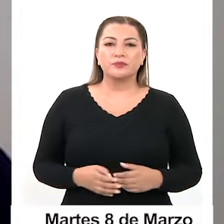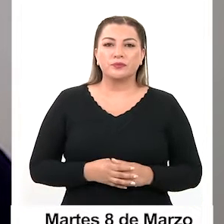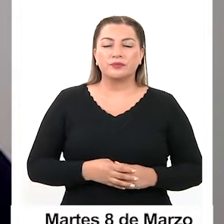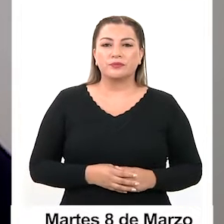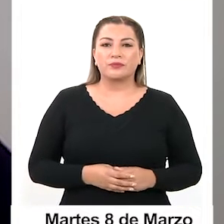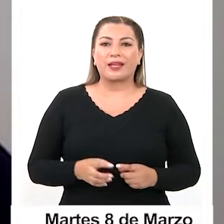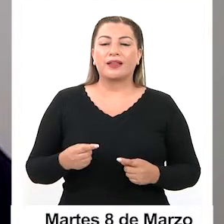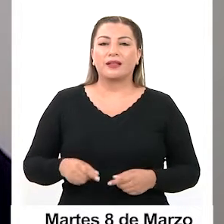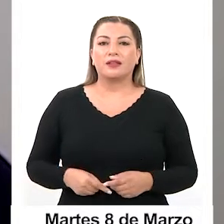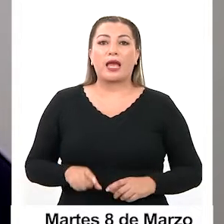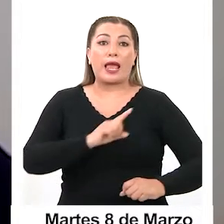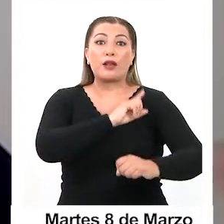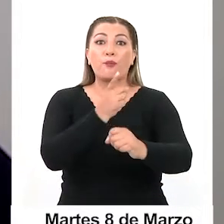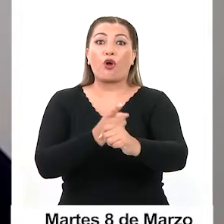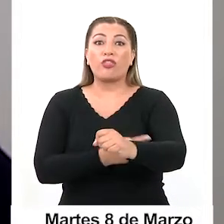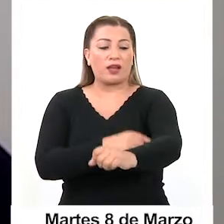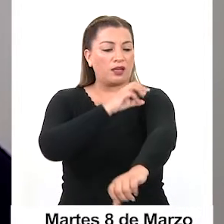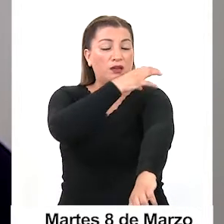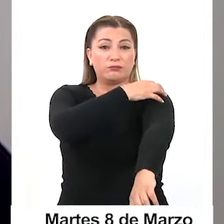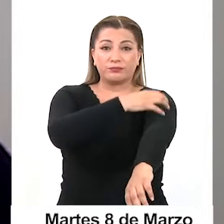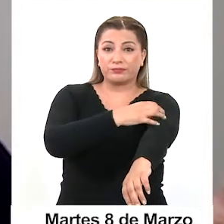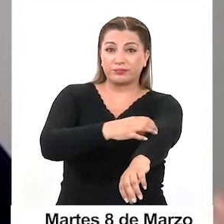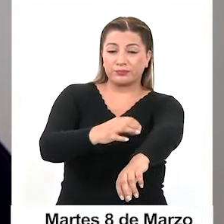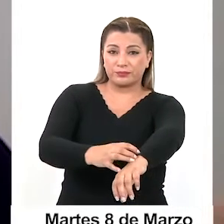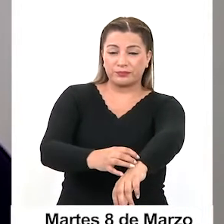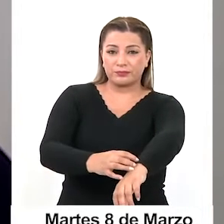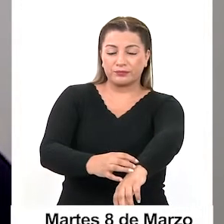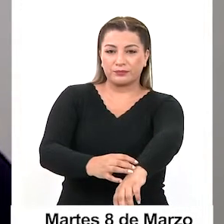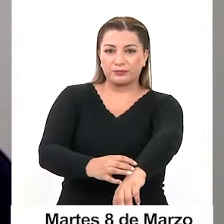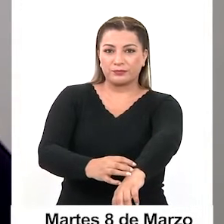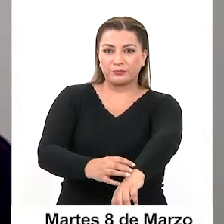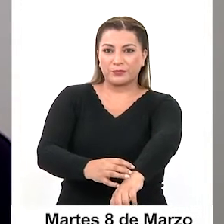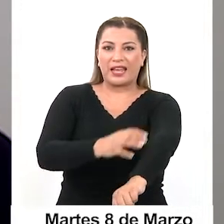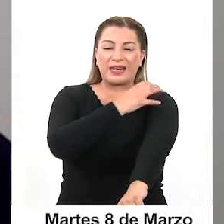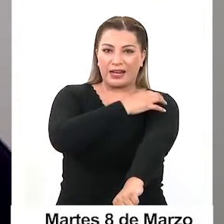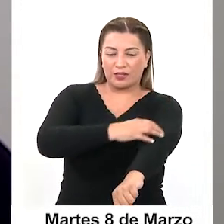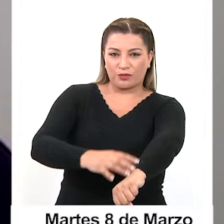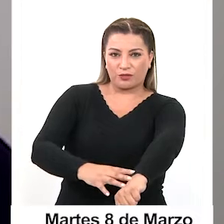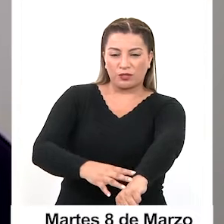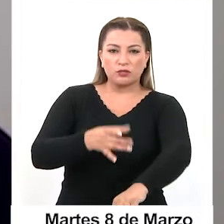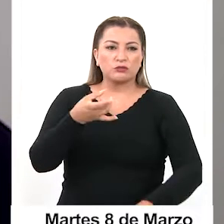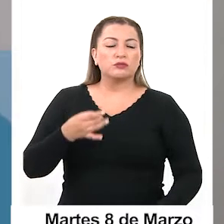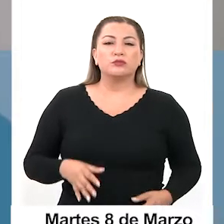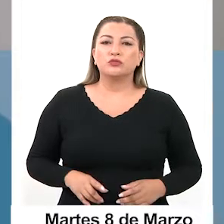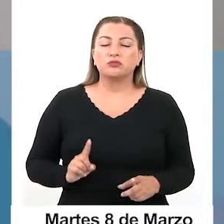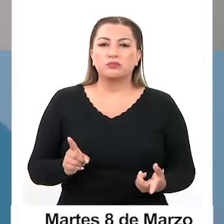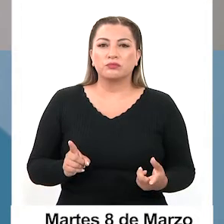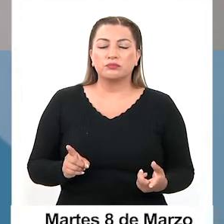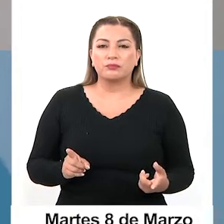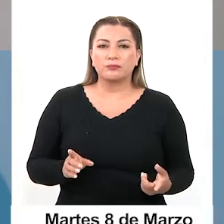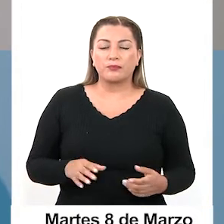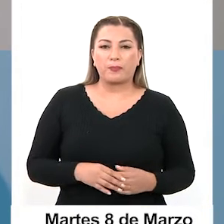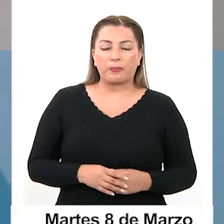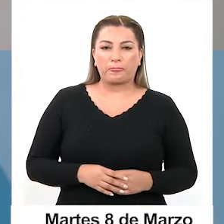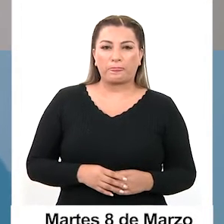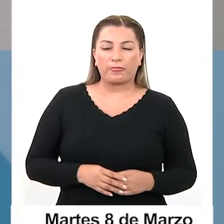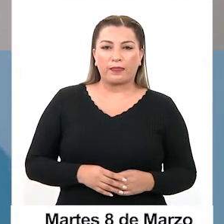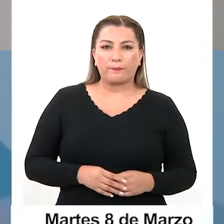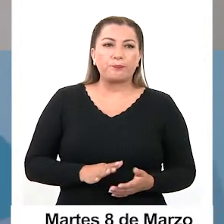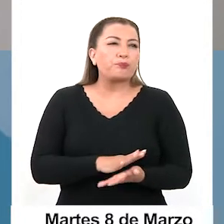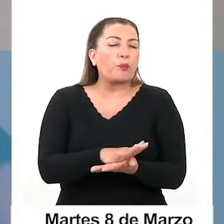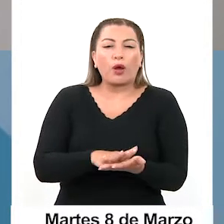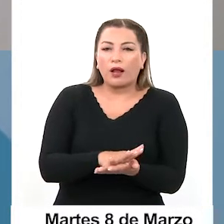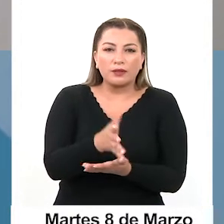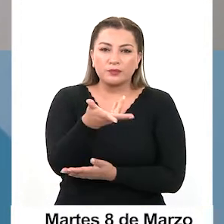se distribuya el poder entre más personas, pero también más hacia lo local. Que no necesariamente sean, por